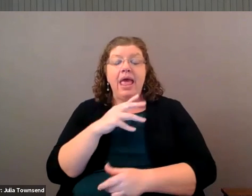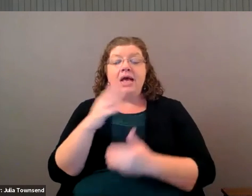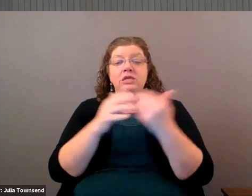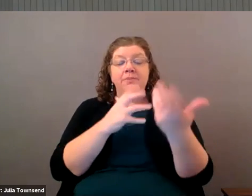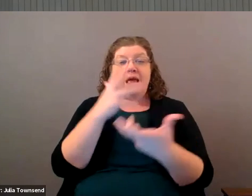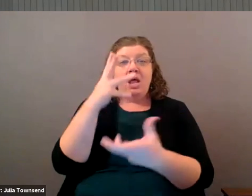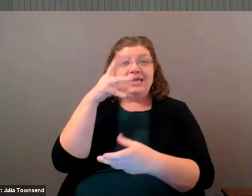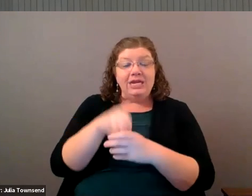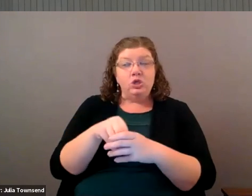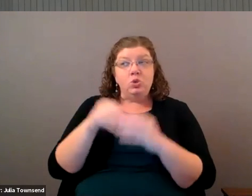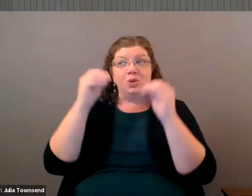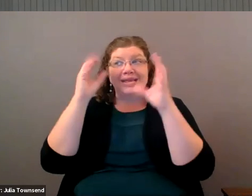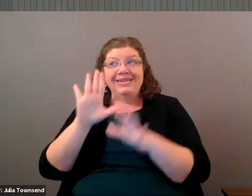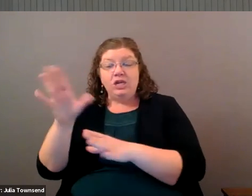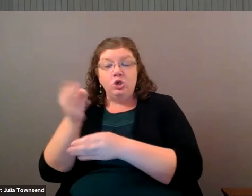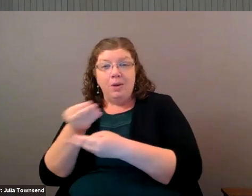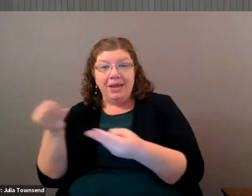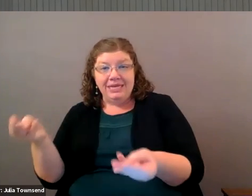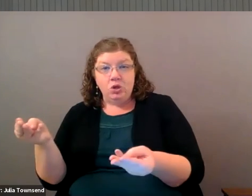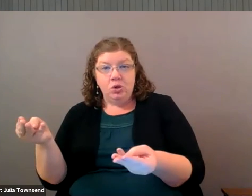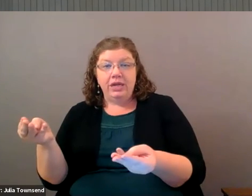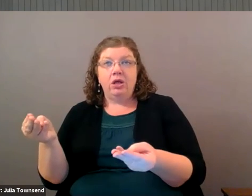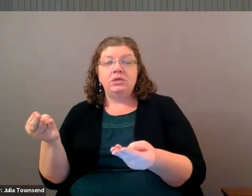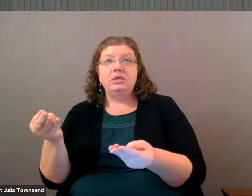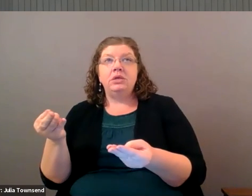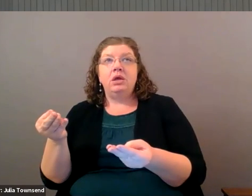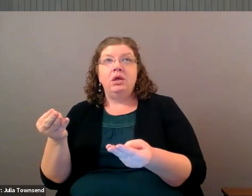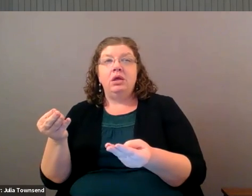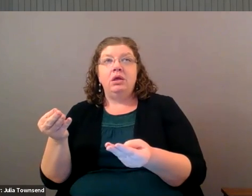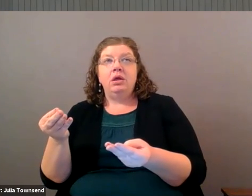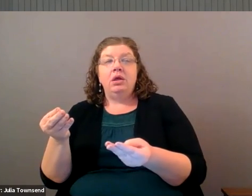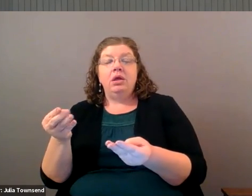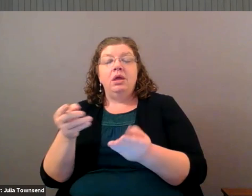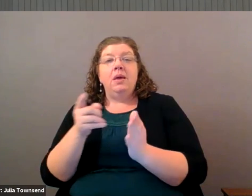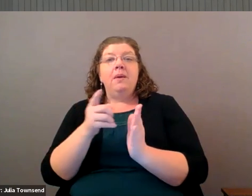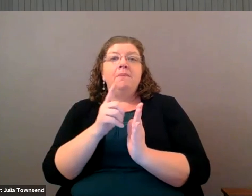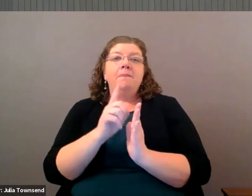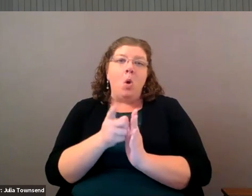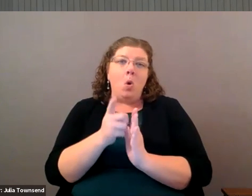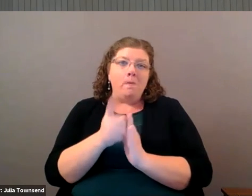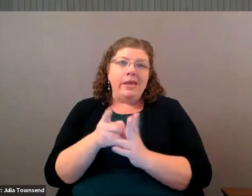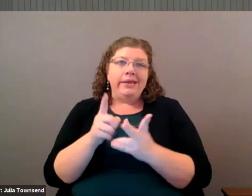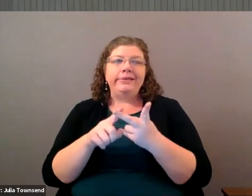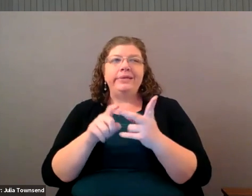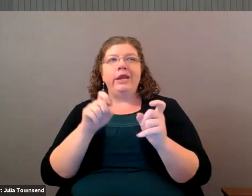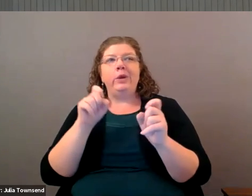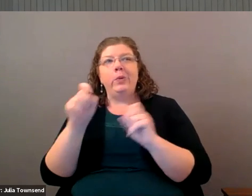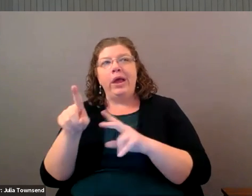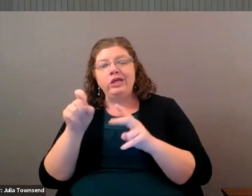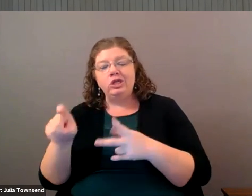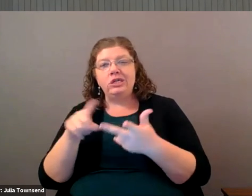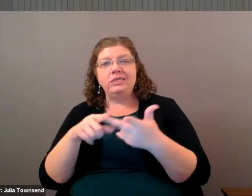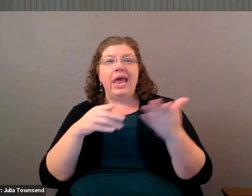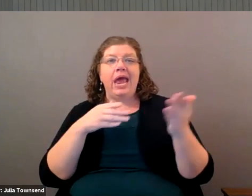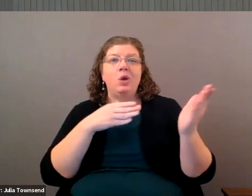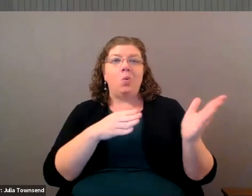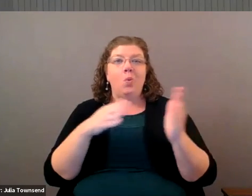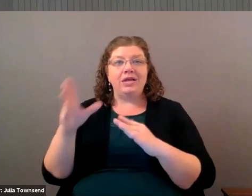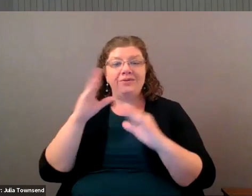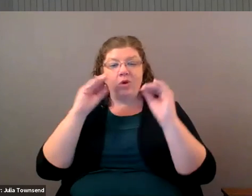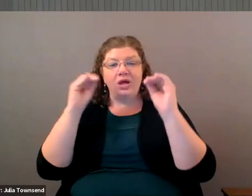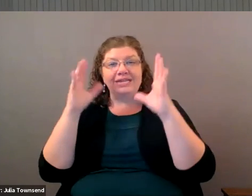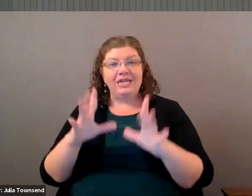tiene en los materiales de los maestros momentos y preguntas y formas para que el maestro